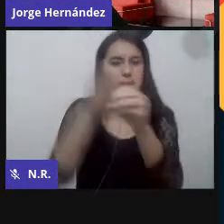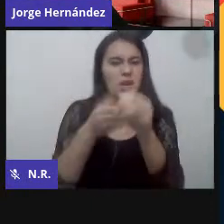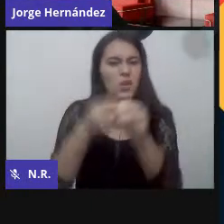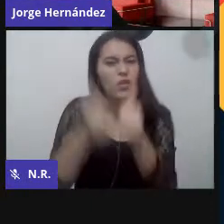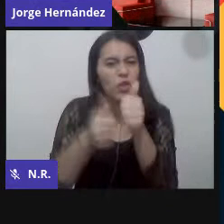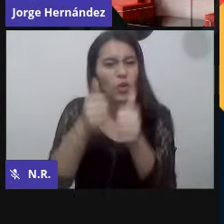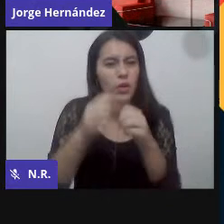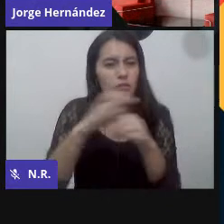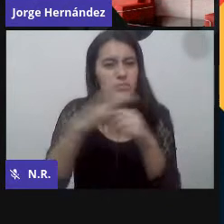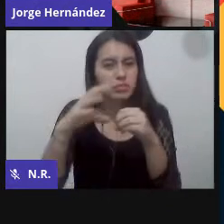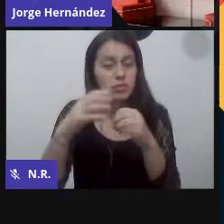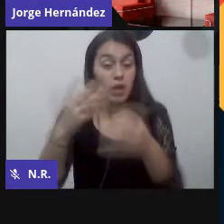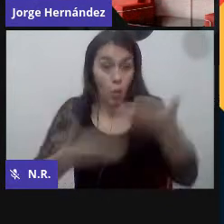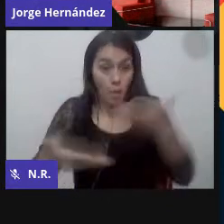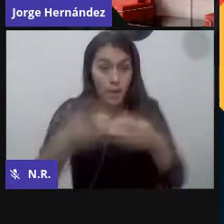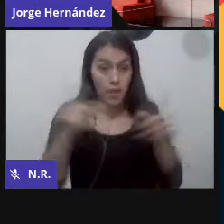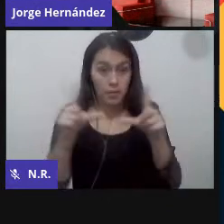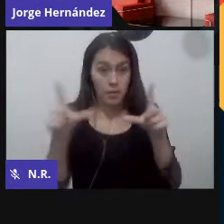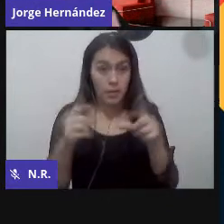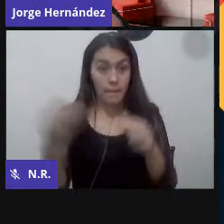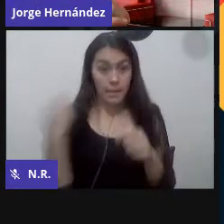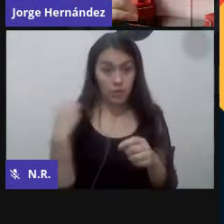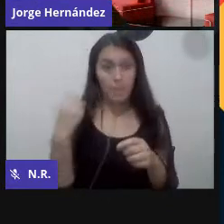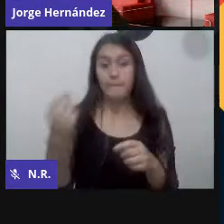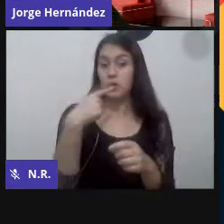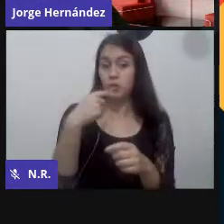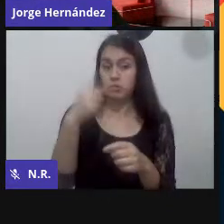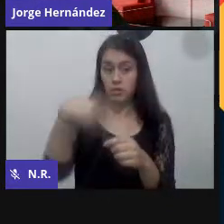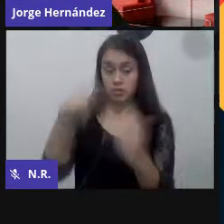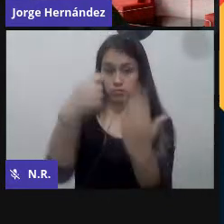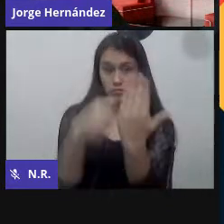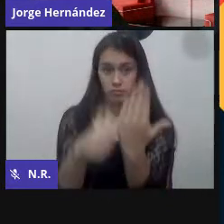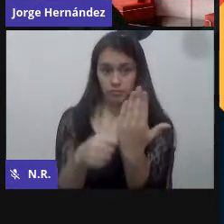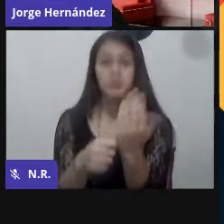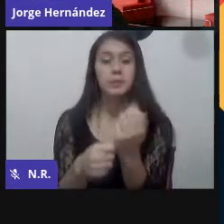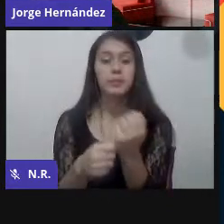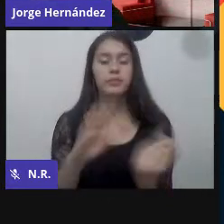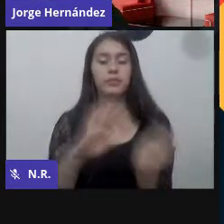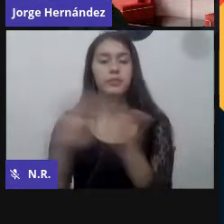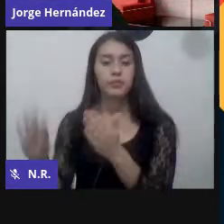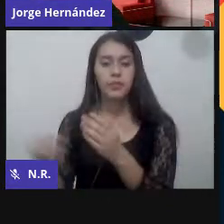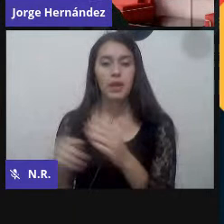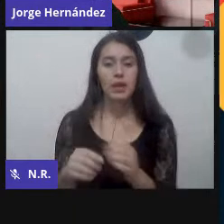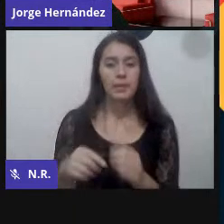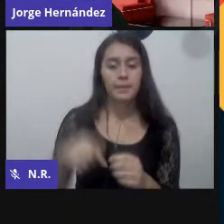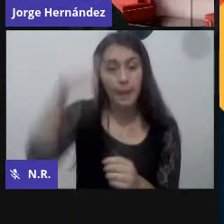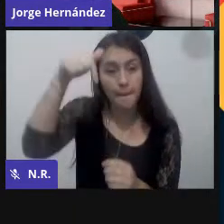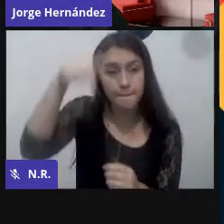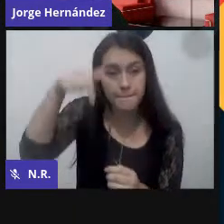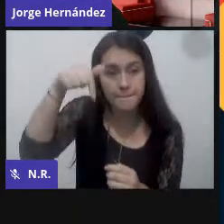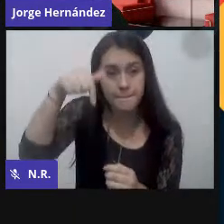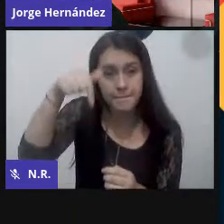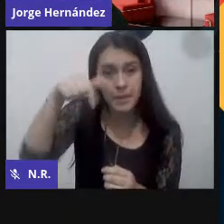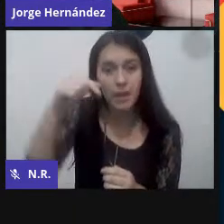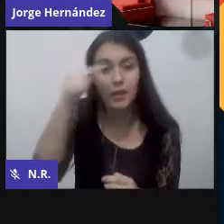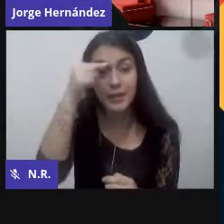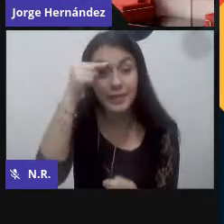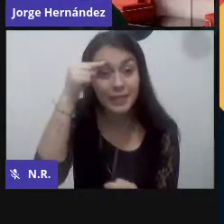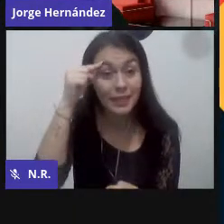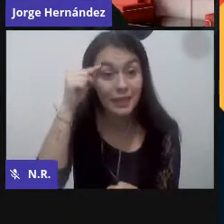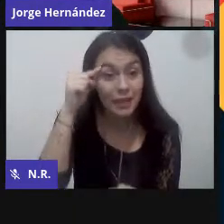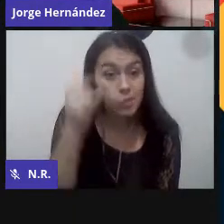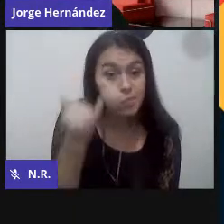desean compartir pantalla. Ah, bueno, ahí como pueden observar en la parte inferior, pueden ver que hay una imagen de fondo